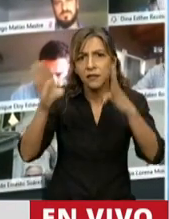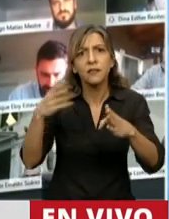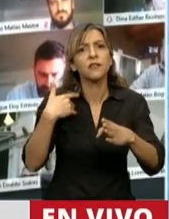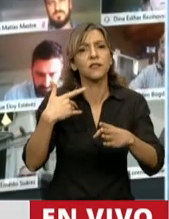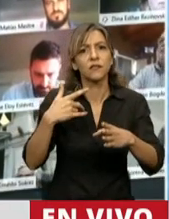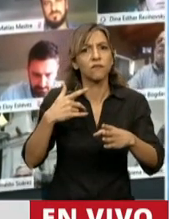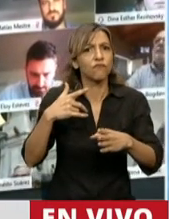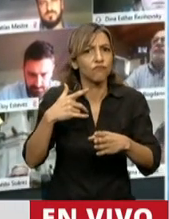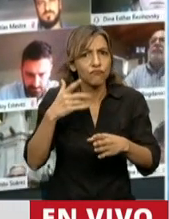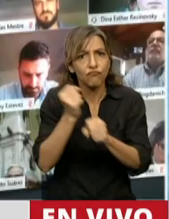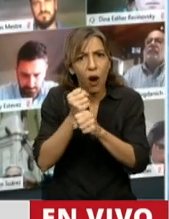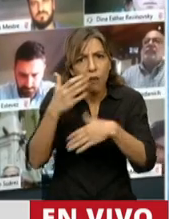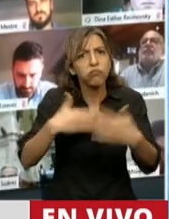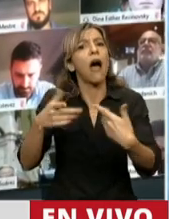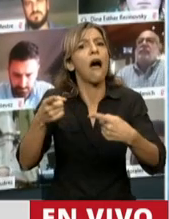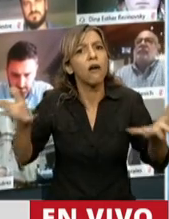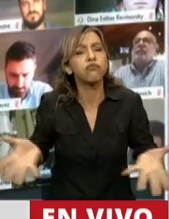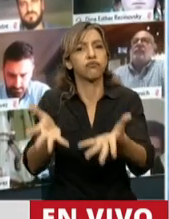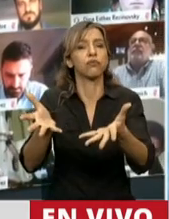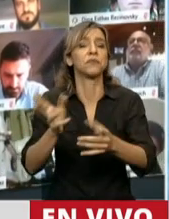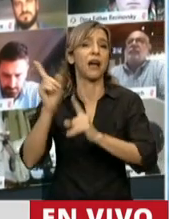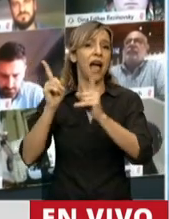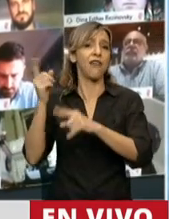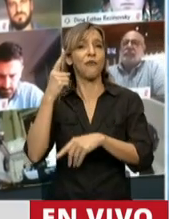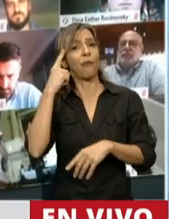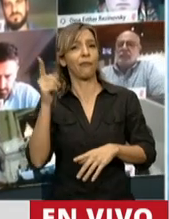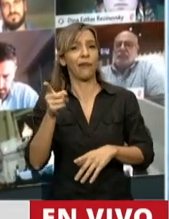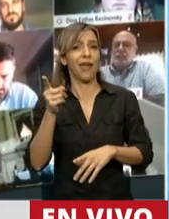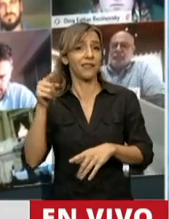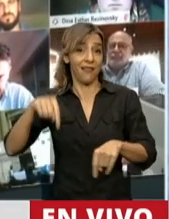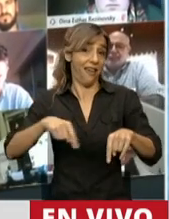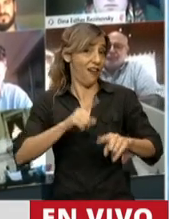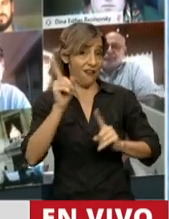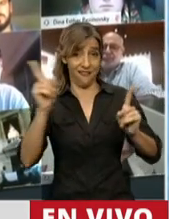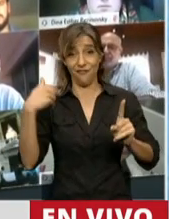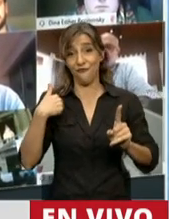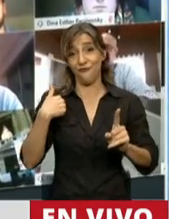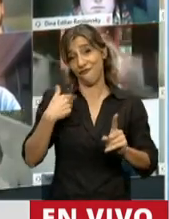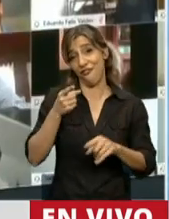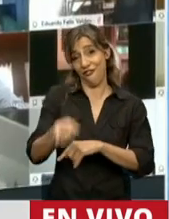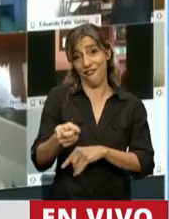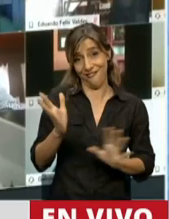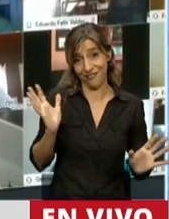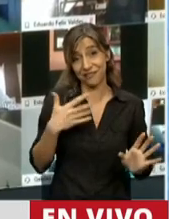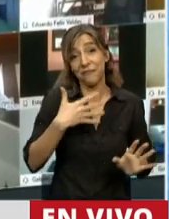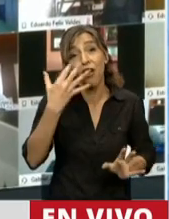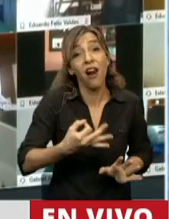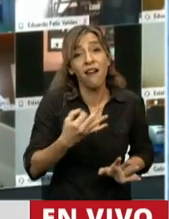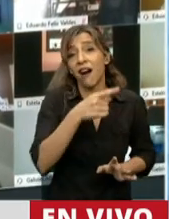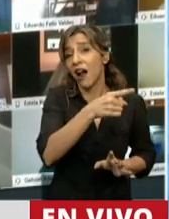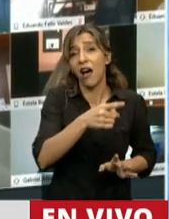Argentina pretenden presentar como un demonio en la comercialización de granos, a punto tal de que